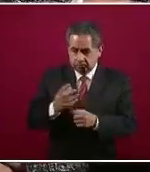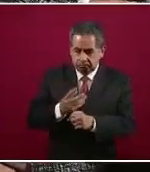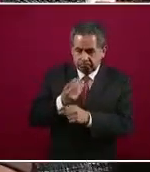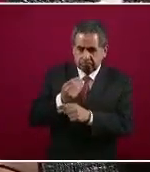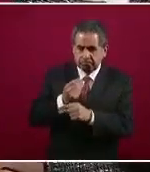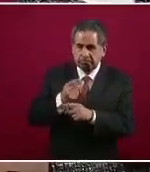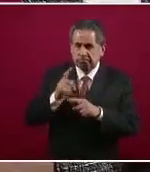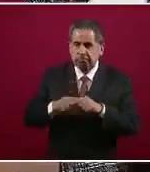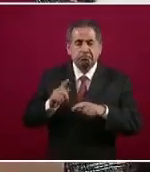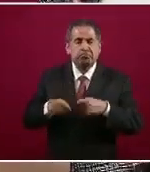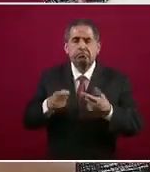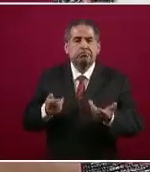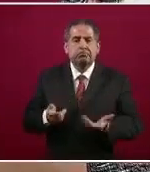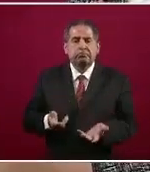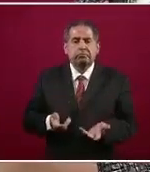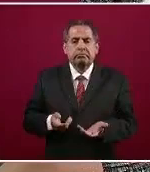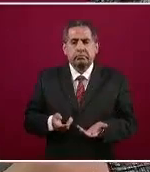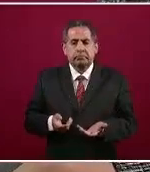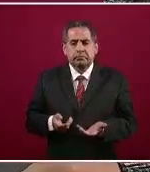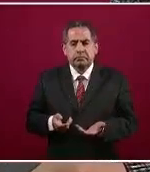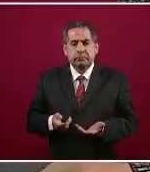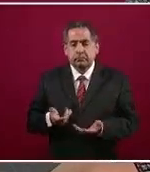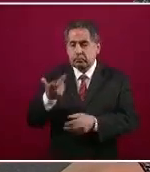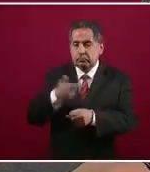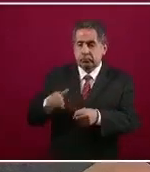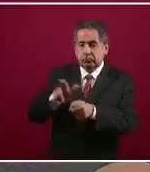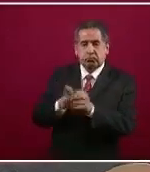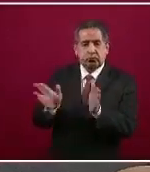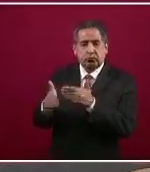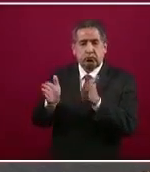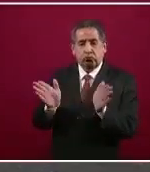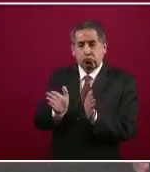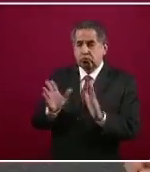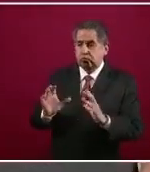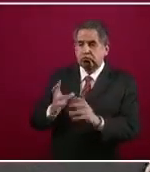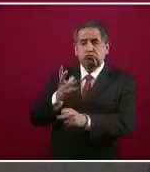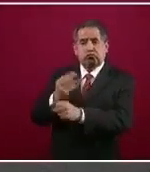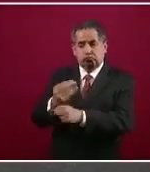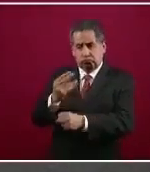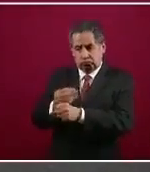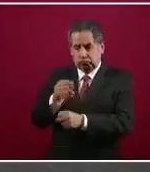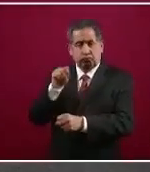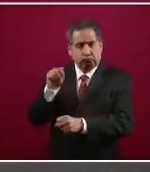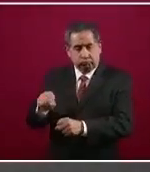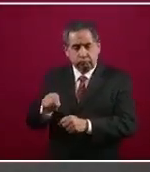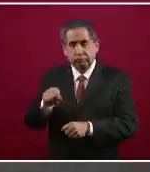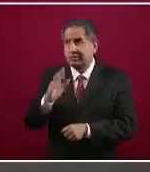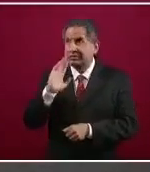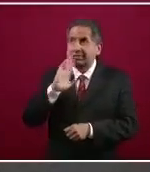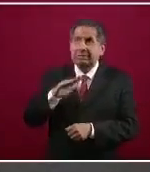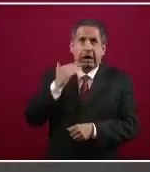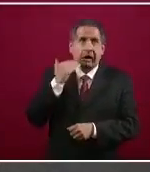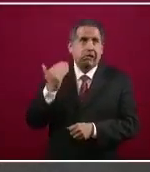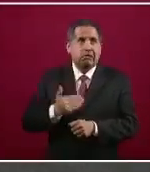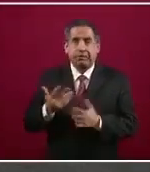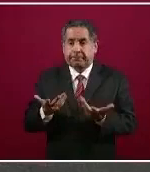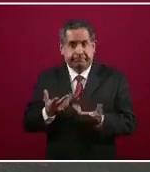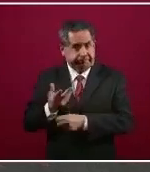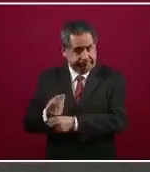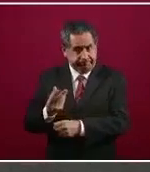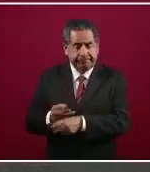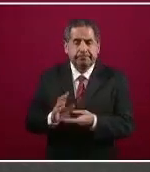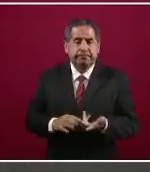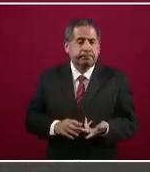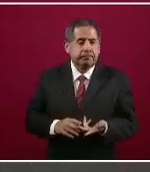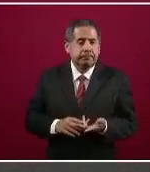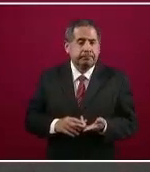Arreglar centros de salud que están en mal estado,